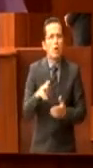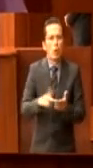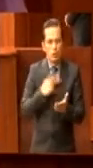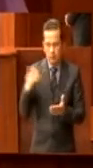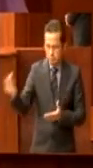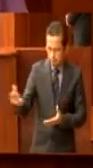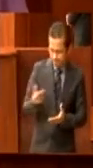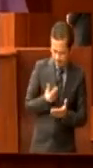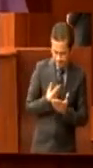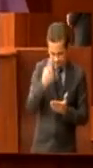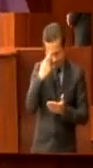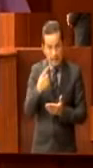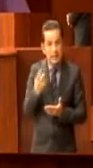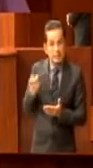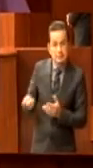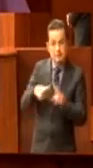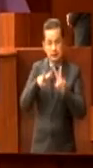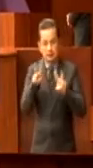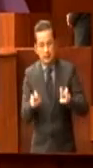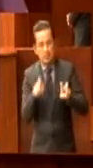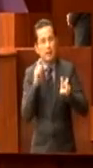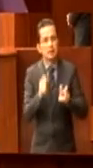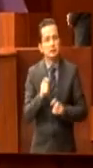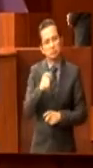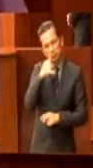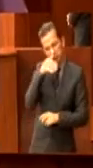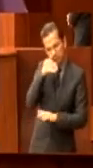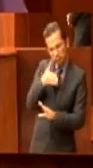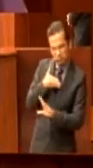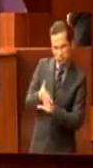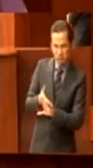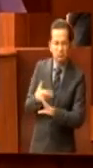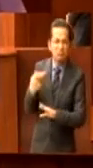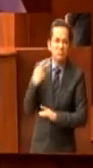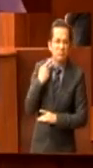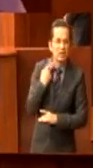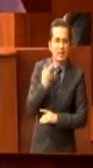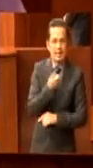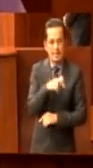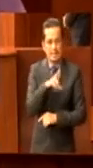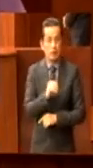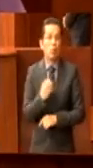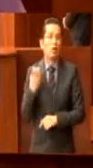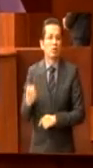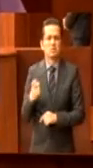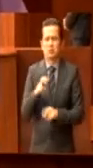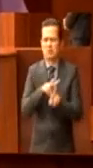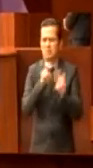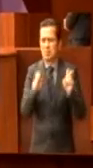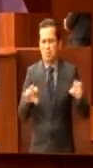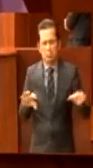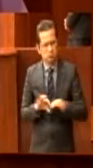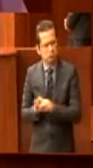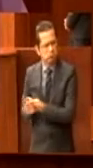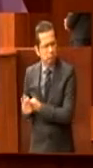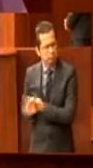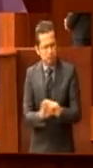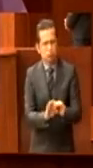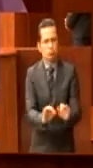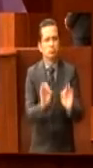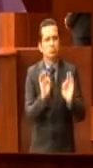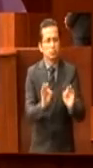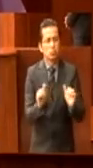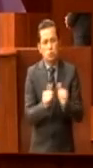violencia política de género que además es un tema estrechamente relacionado con las